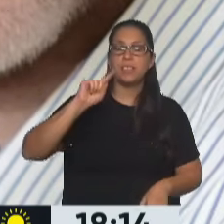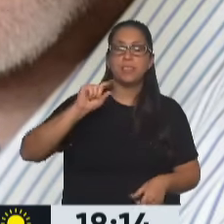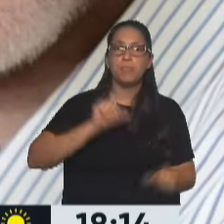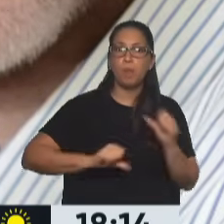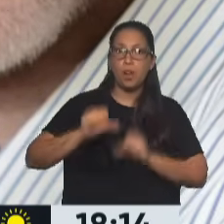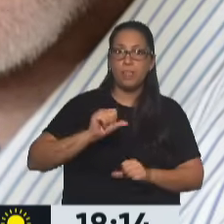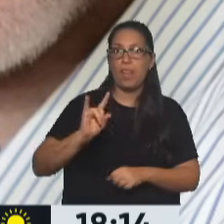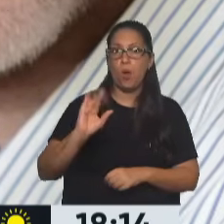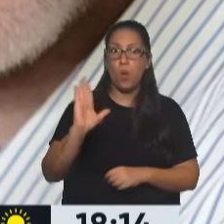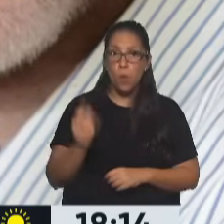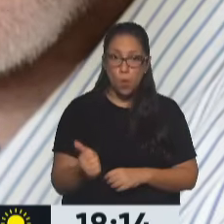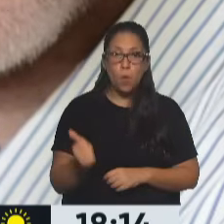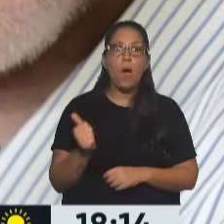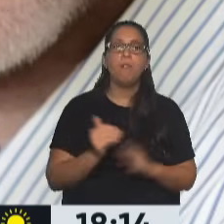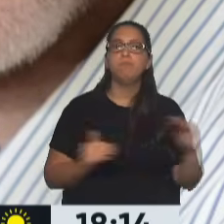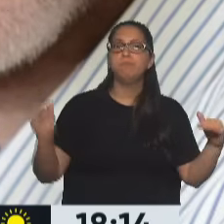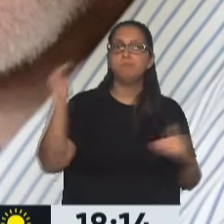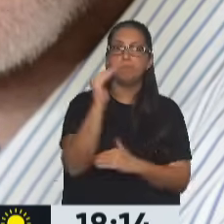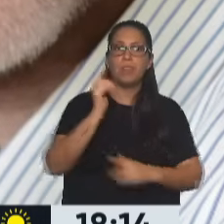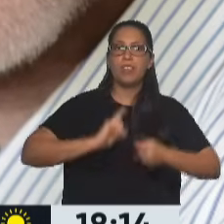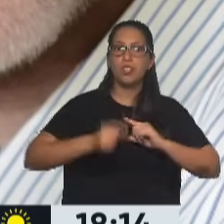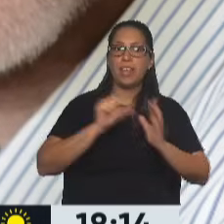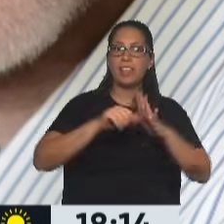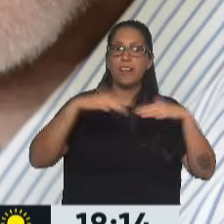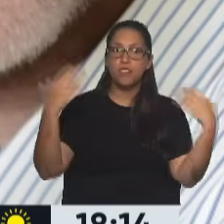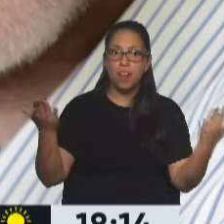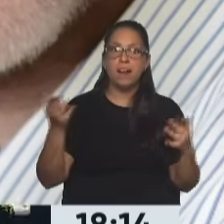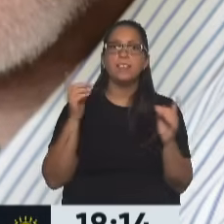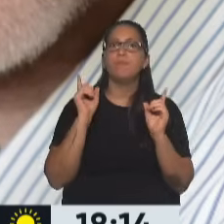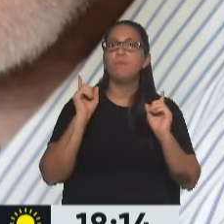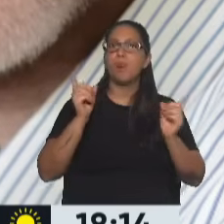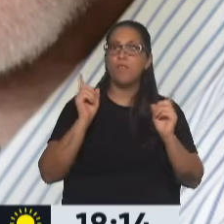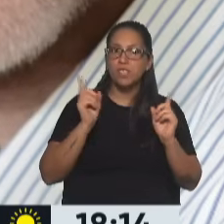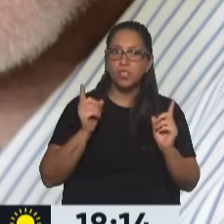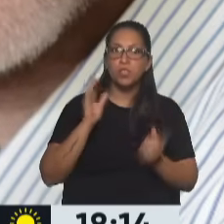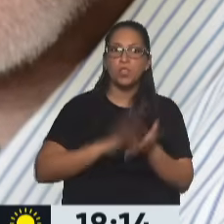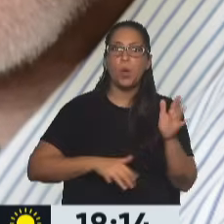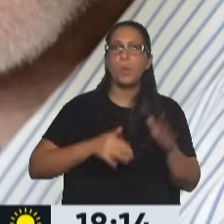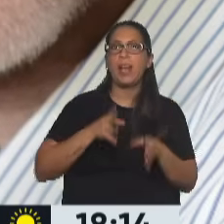magíster en Relaciones Internacionales por Flaxo y profesor titular de la Escuela de Guerra Naval y Guerra Aérea.